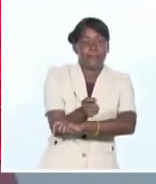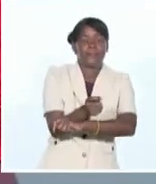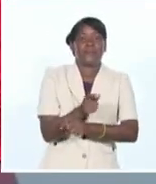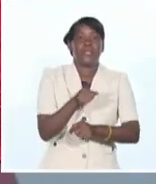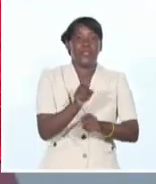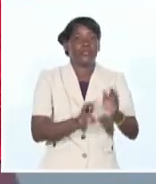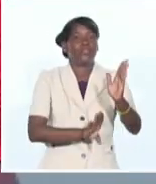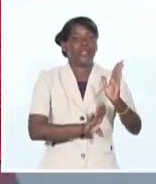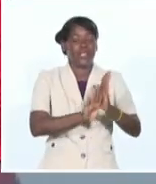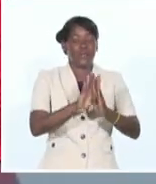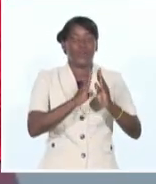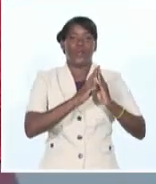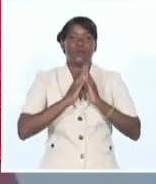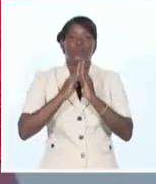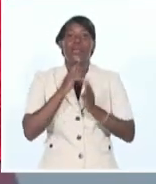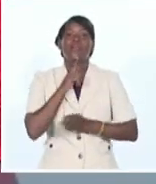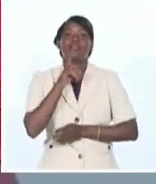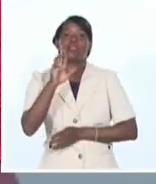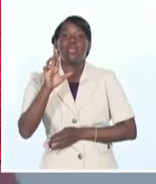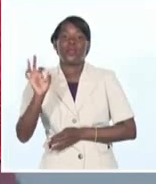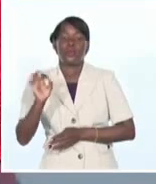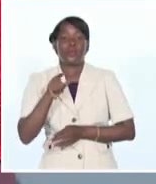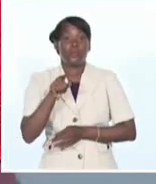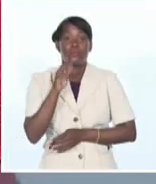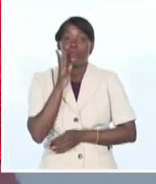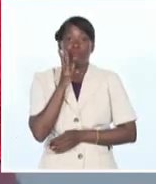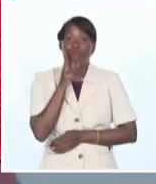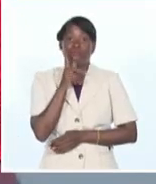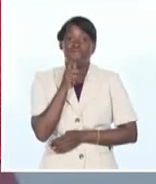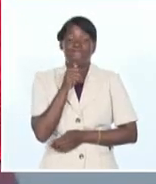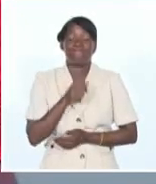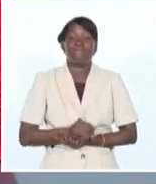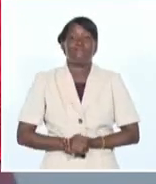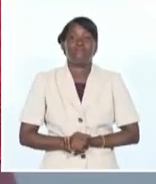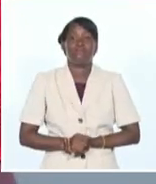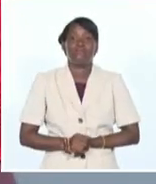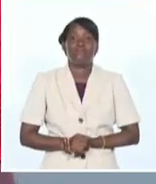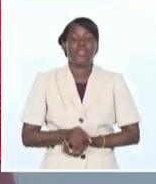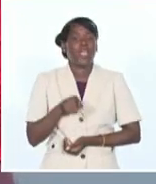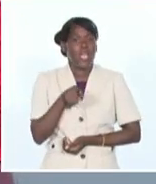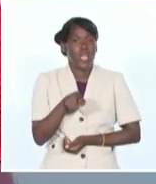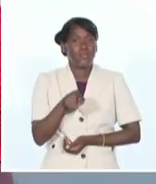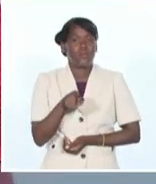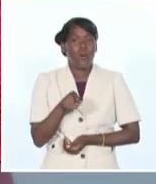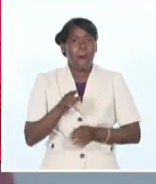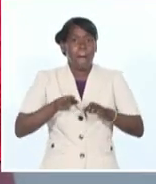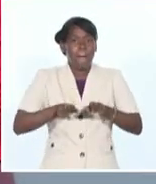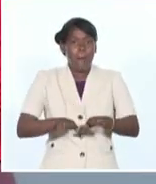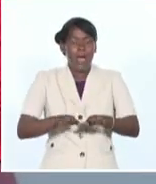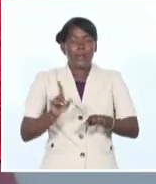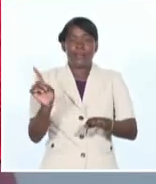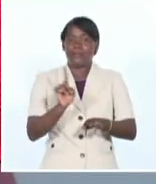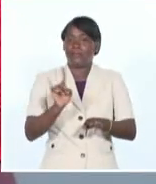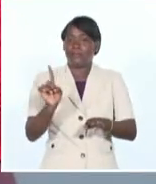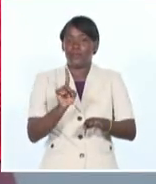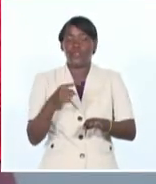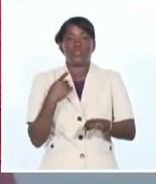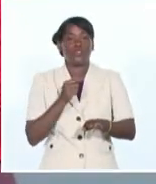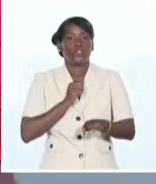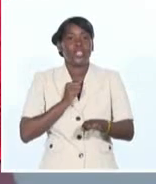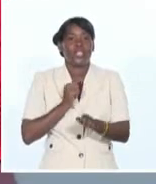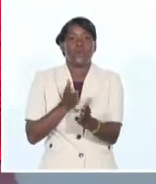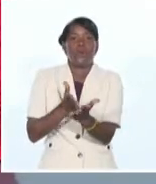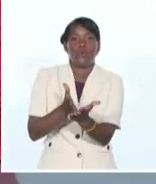la comunidad. Esa expedición cultural va a continuar durante todo este periodo. Es la intención de